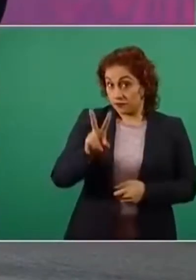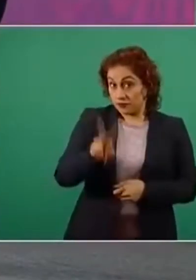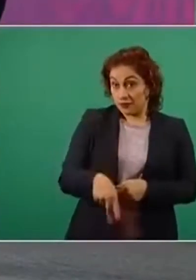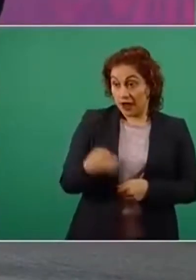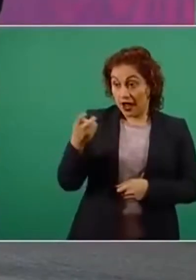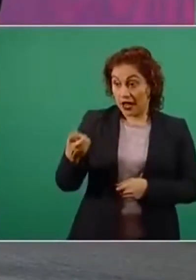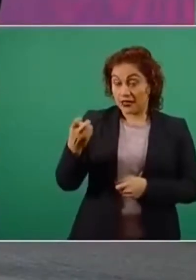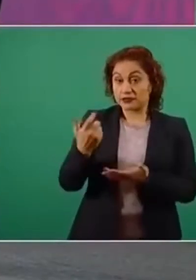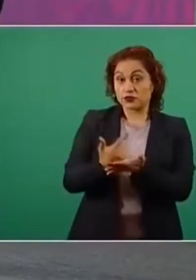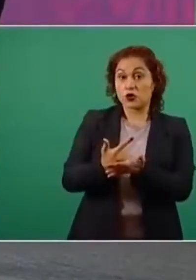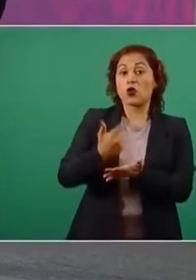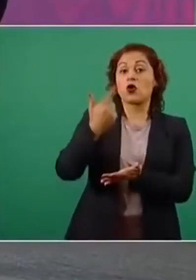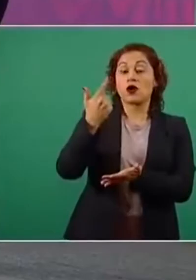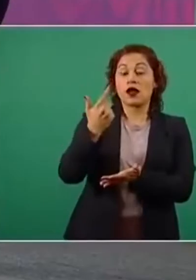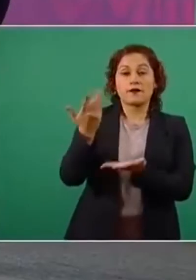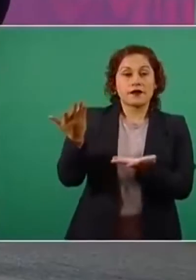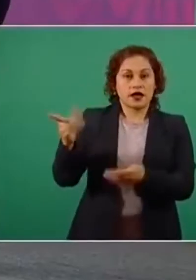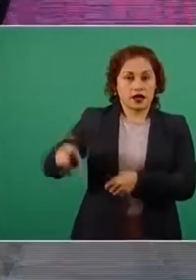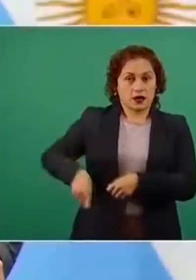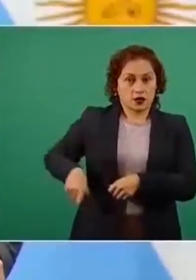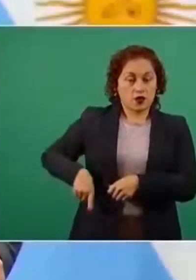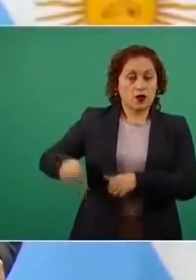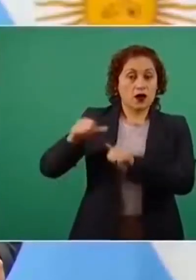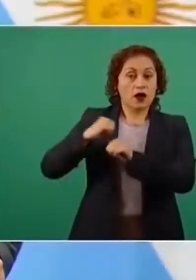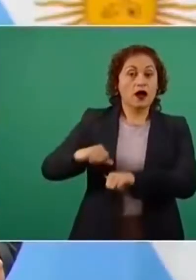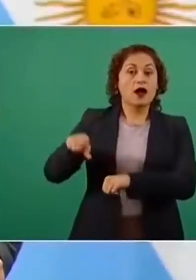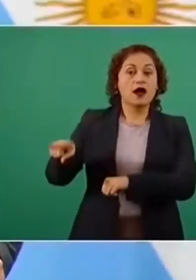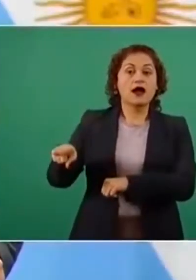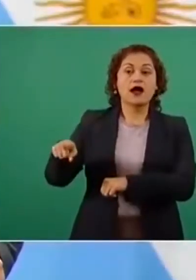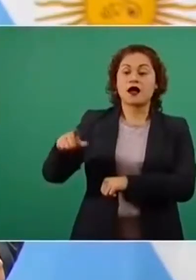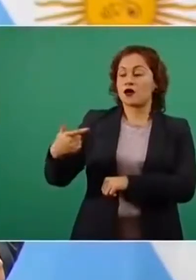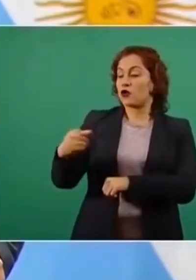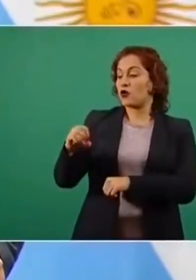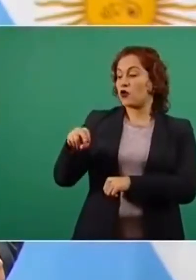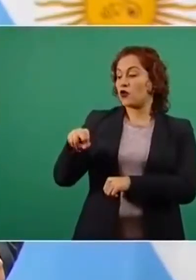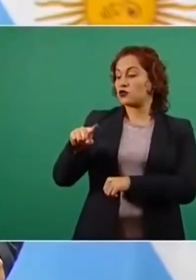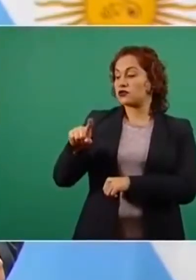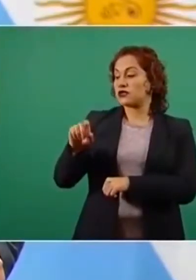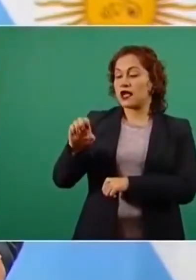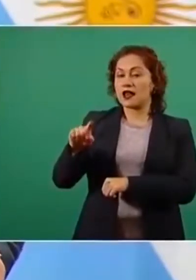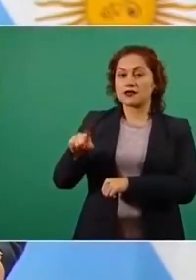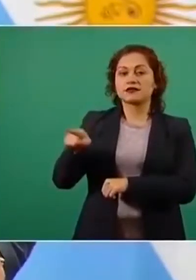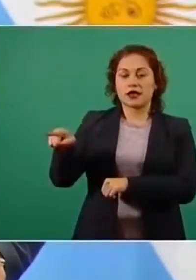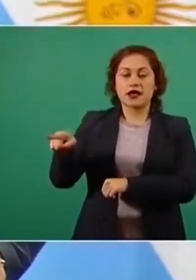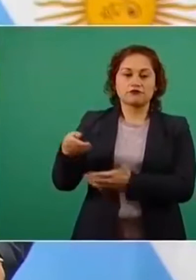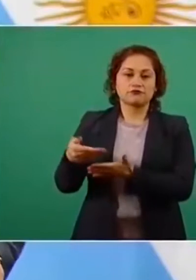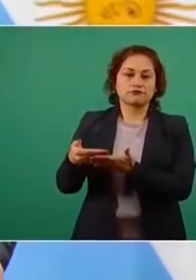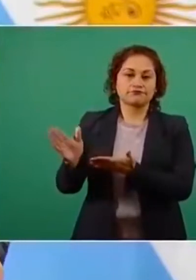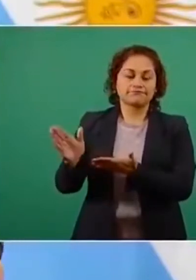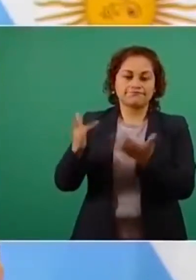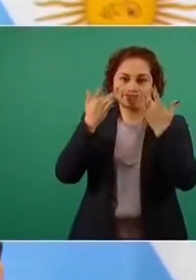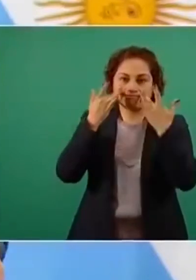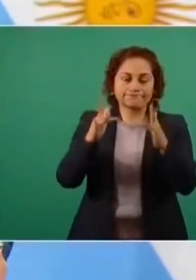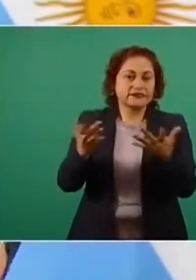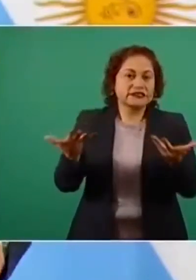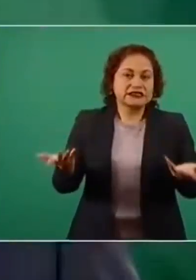un ministro de la talla de Ginés, González García, haya debido dejar su cargo. Pero terminemos